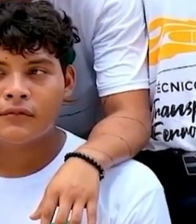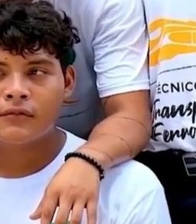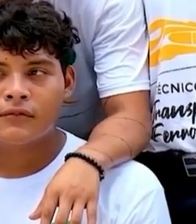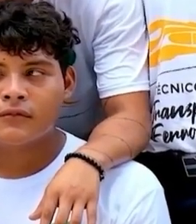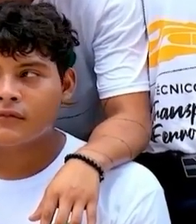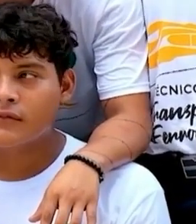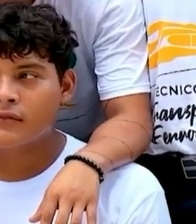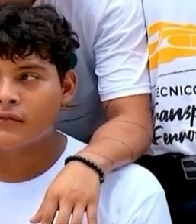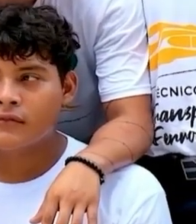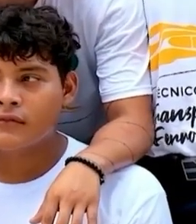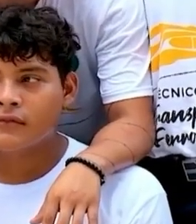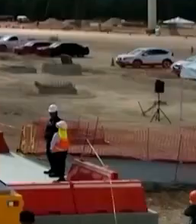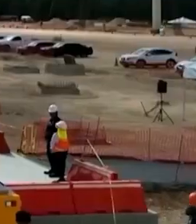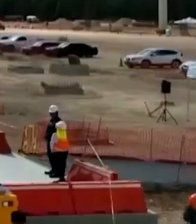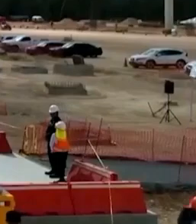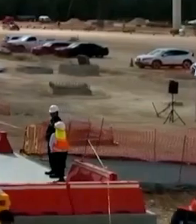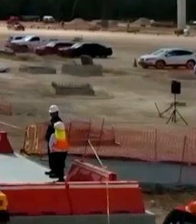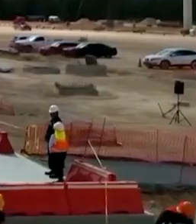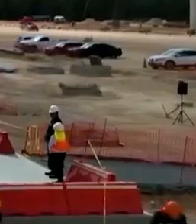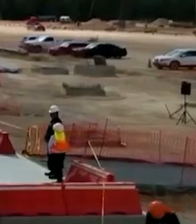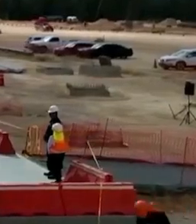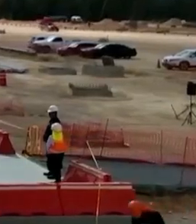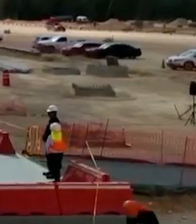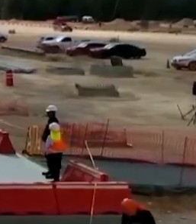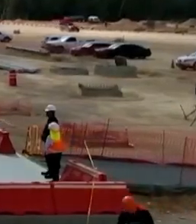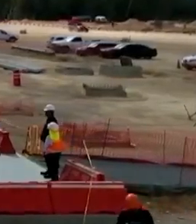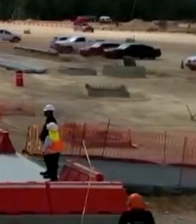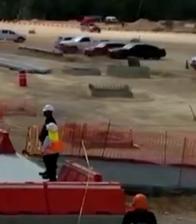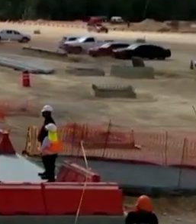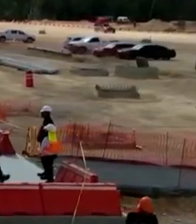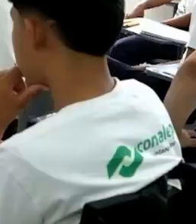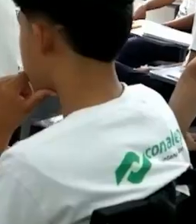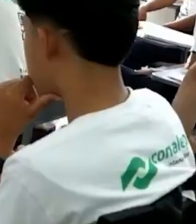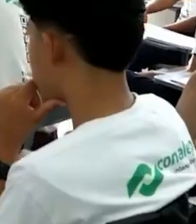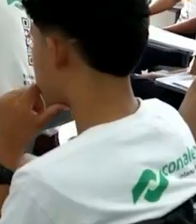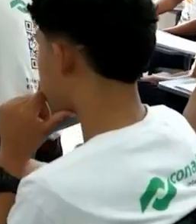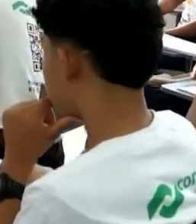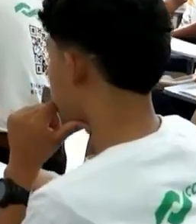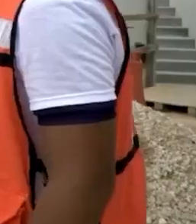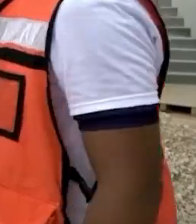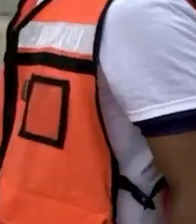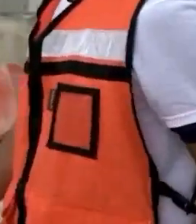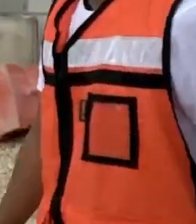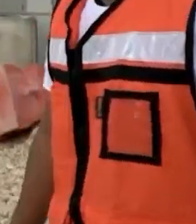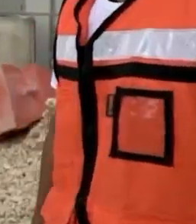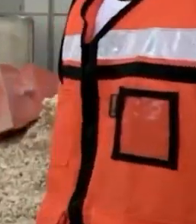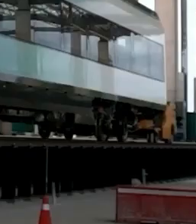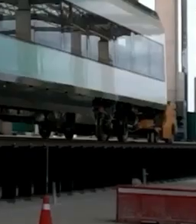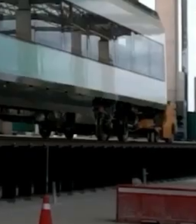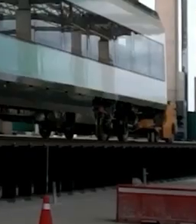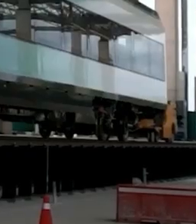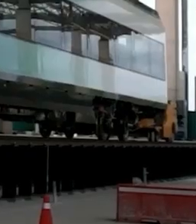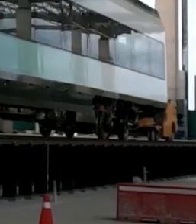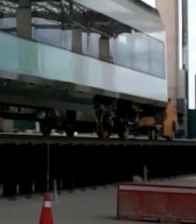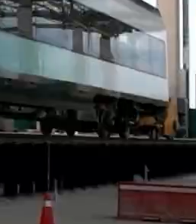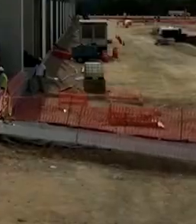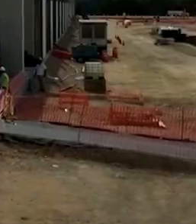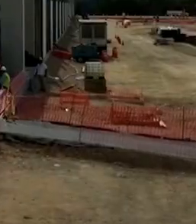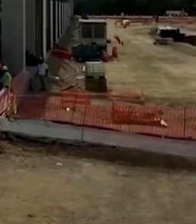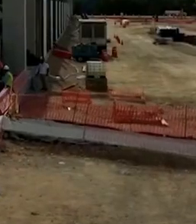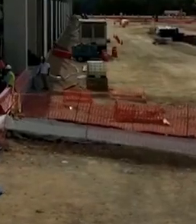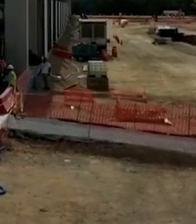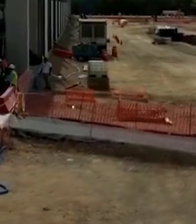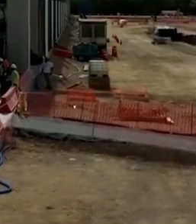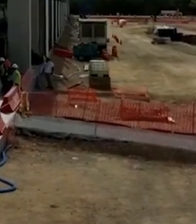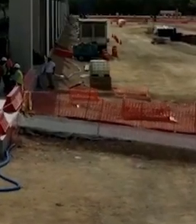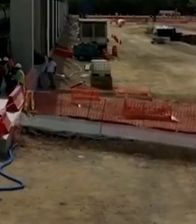ferroviario. Estamos muy agradecidos por darnos esta nueva oportunidad de estudiar esta nueva carrera y en este nuevo camino. Y le queremos